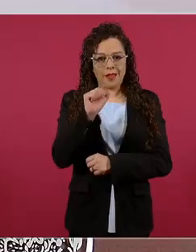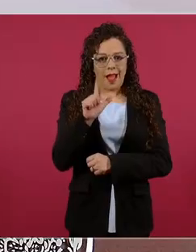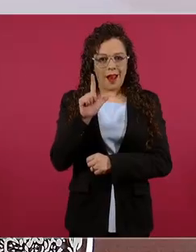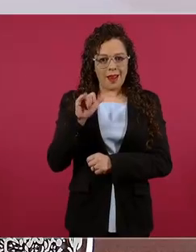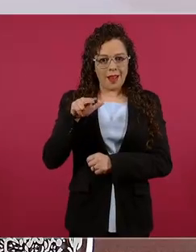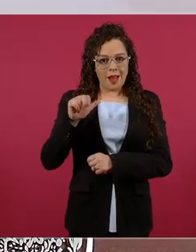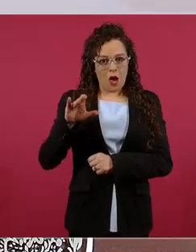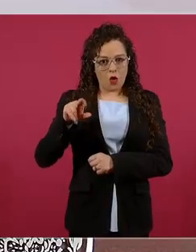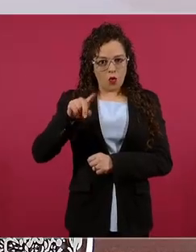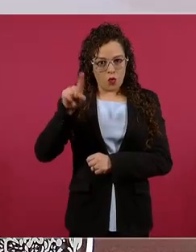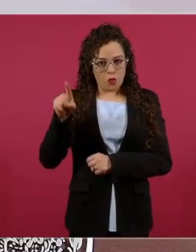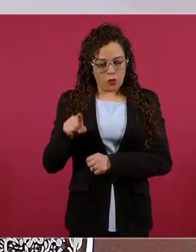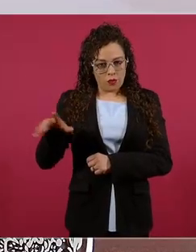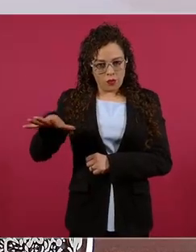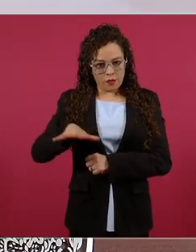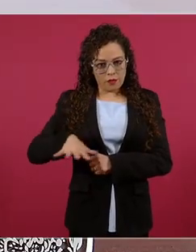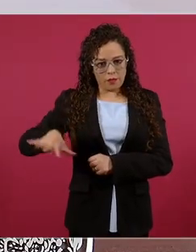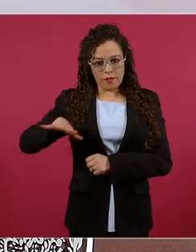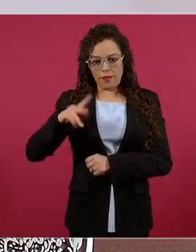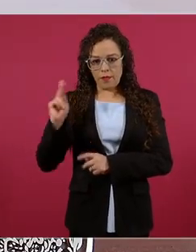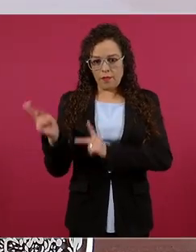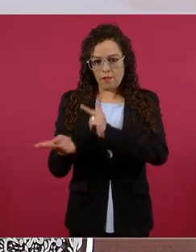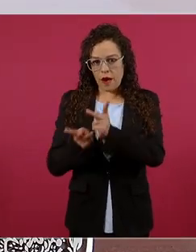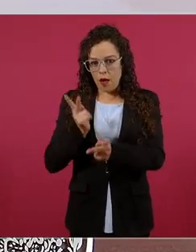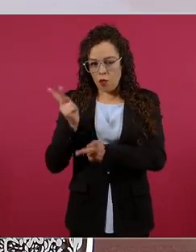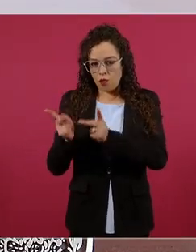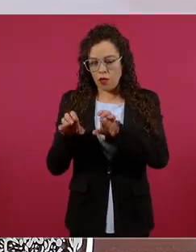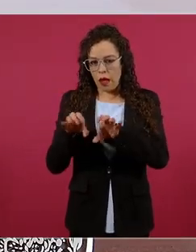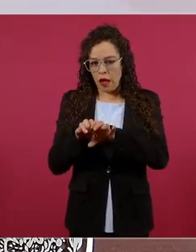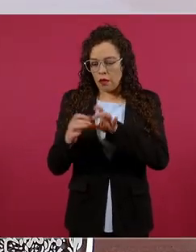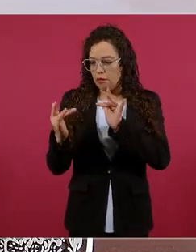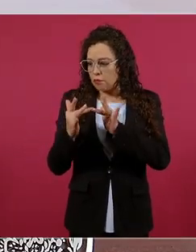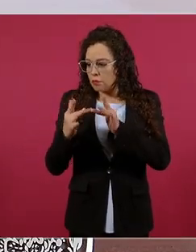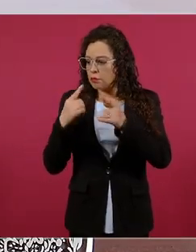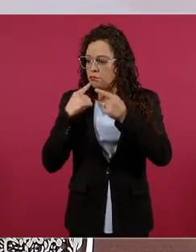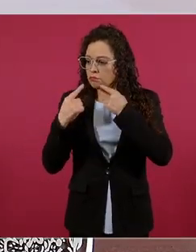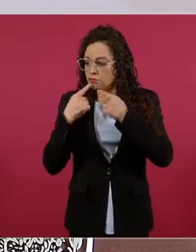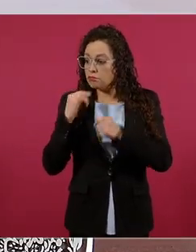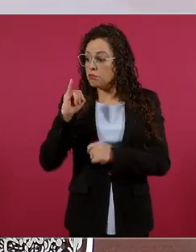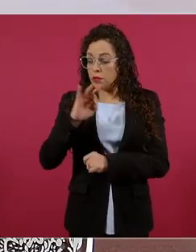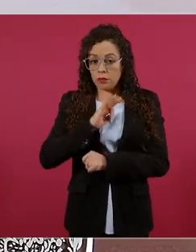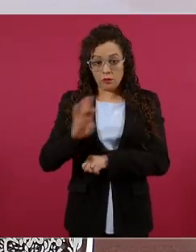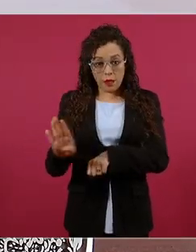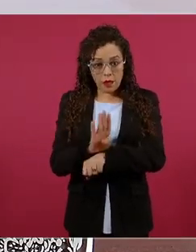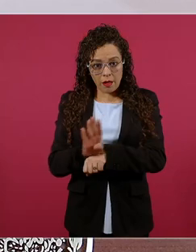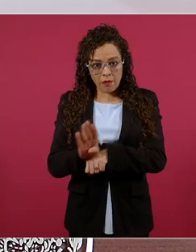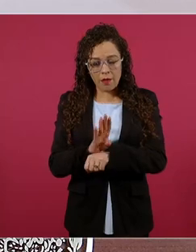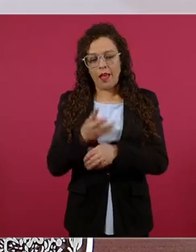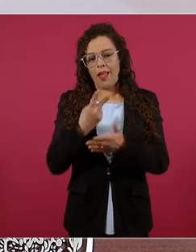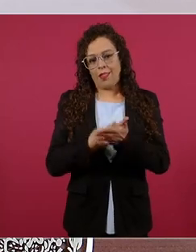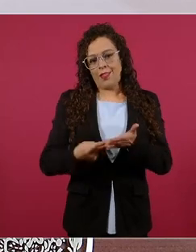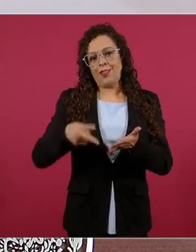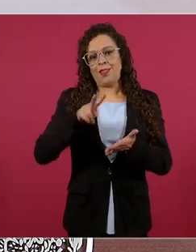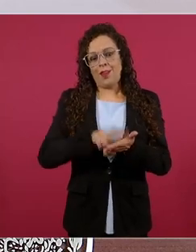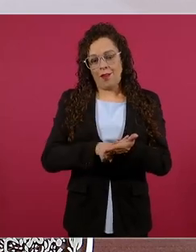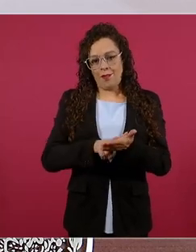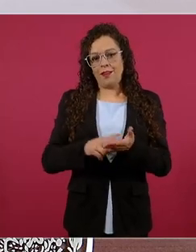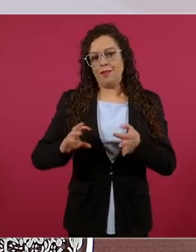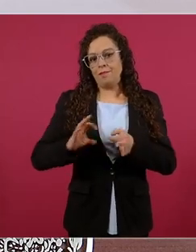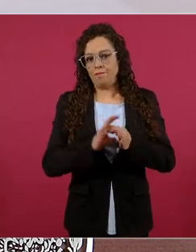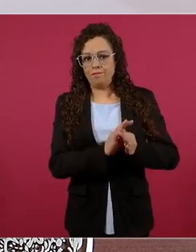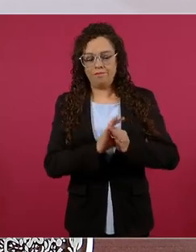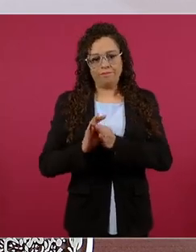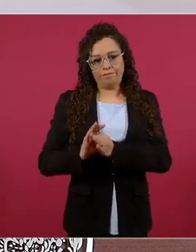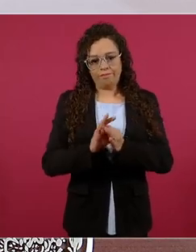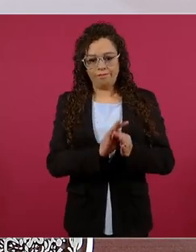para aprovechar esa salmuera y, bueno, damos un doble beneficio. La siguiente, por favor. El corredor interoceánico es un proyecto